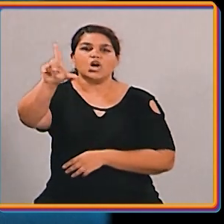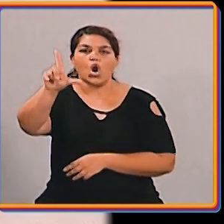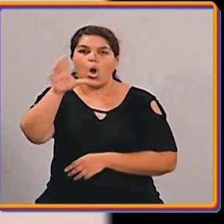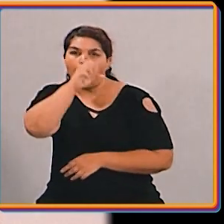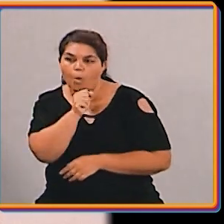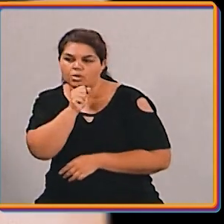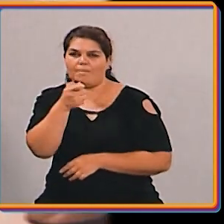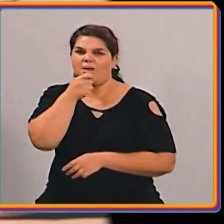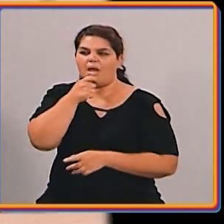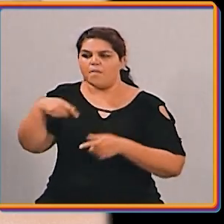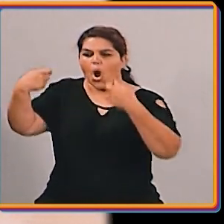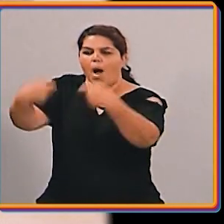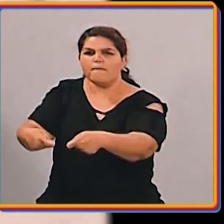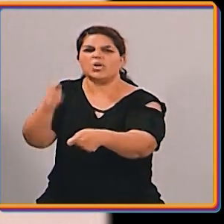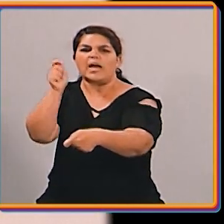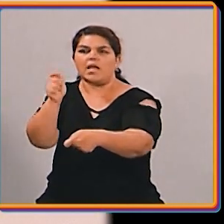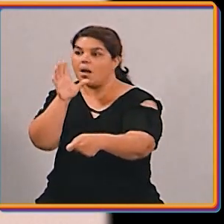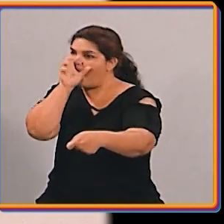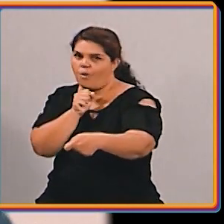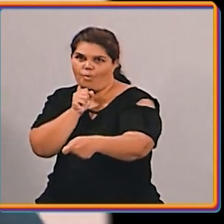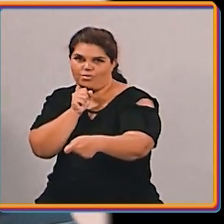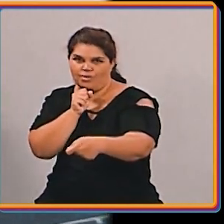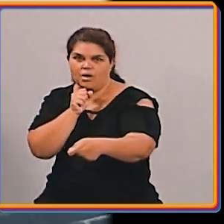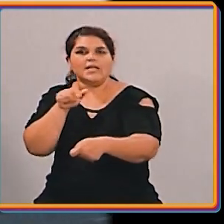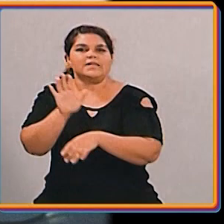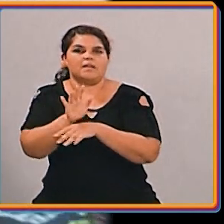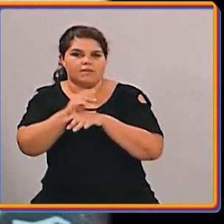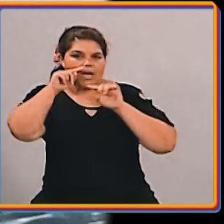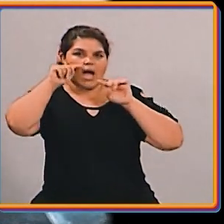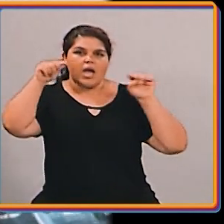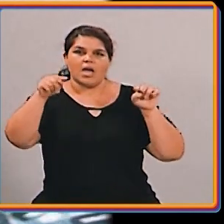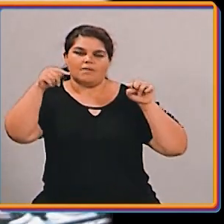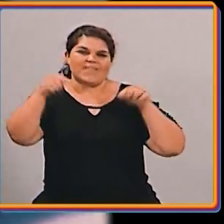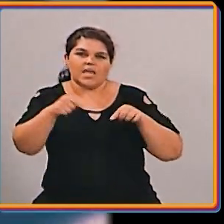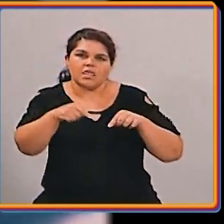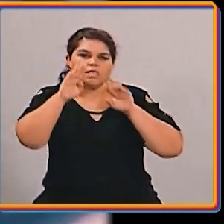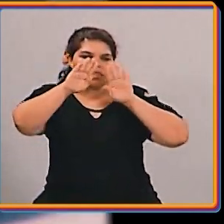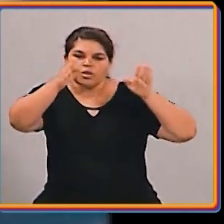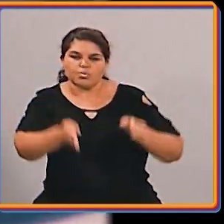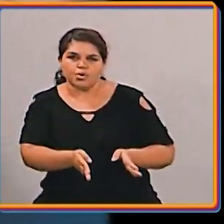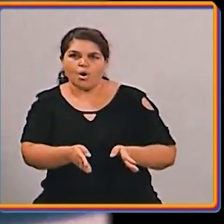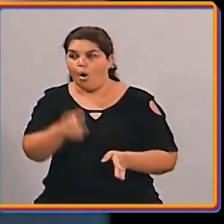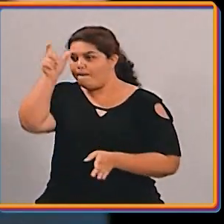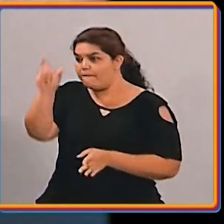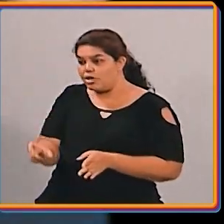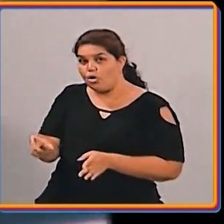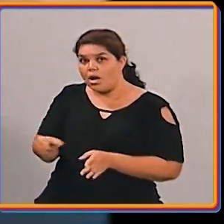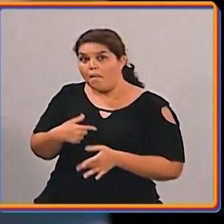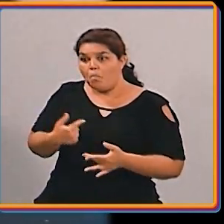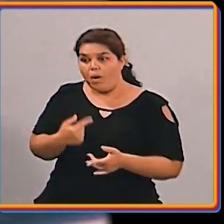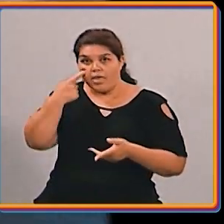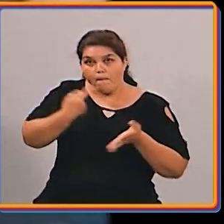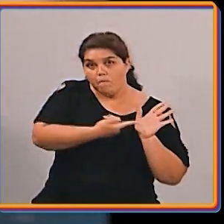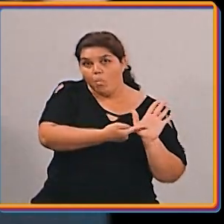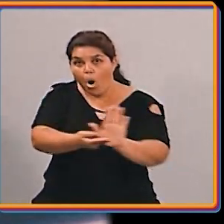en la campaña. Entonces siempre se da este doble juego en la sociedad de que una institución o una persona, por un lado